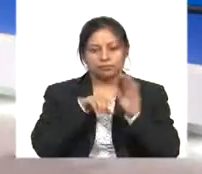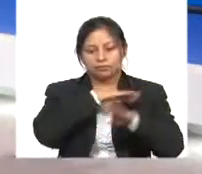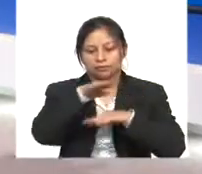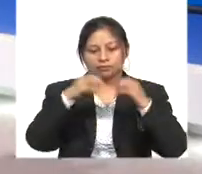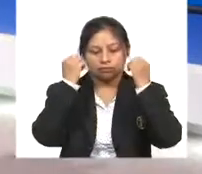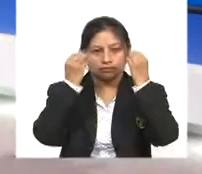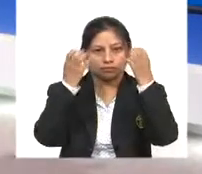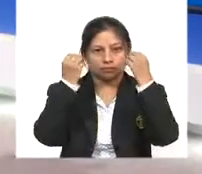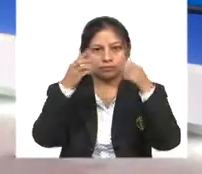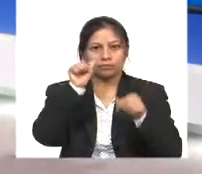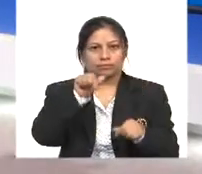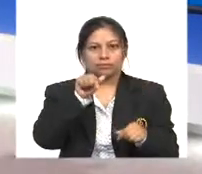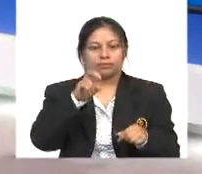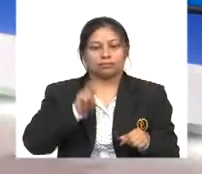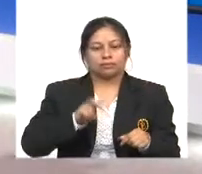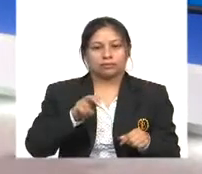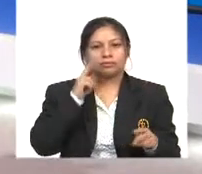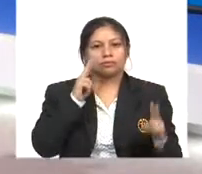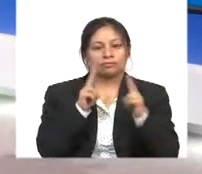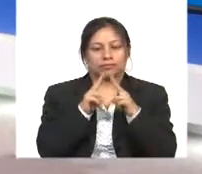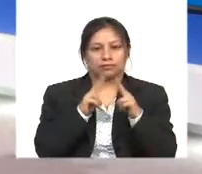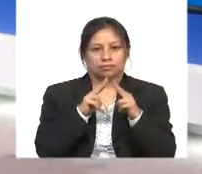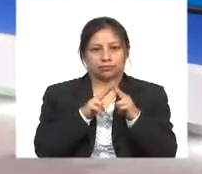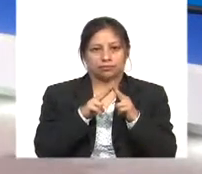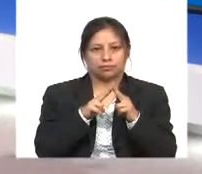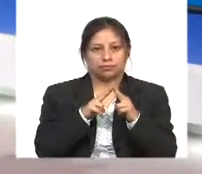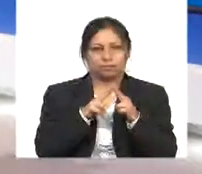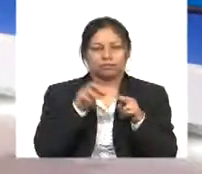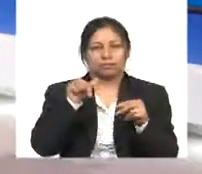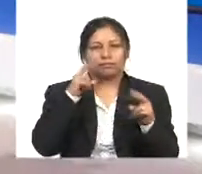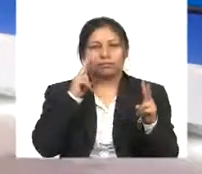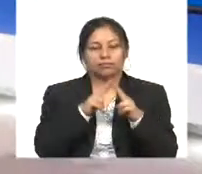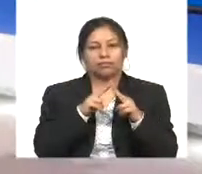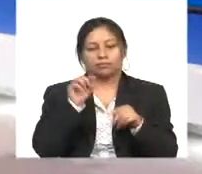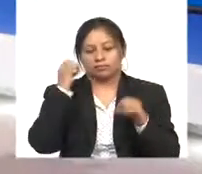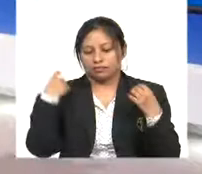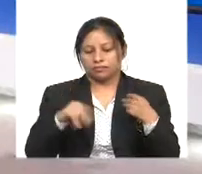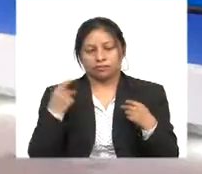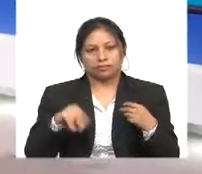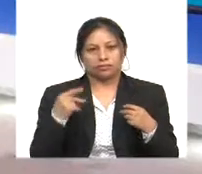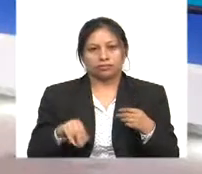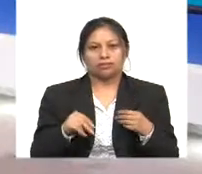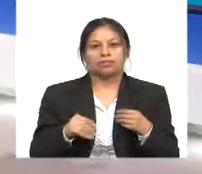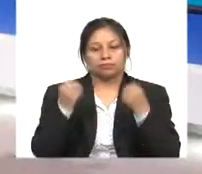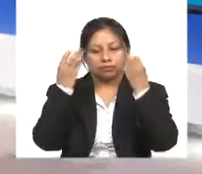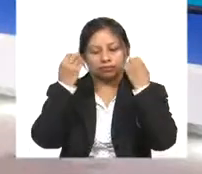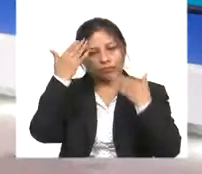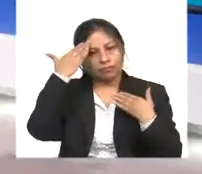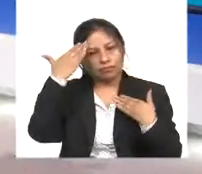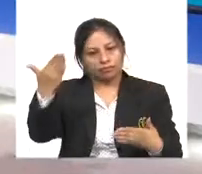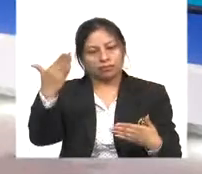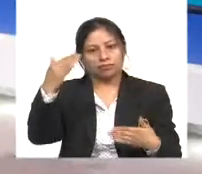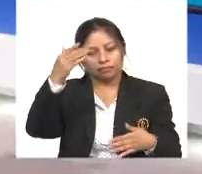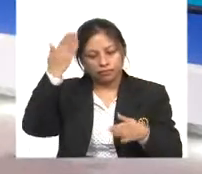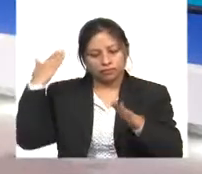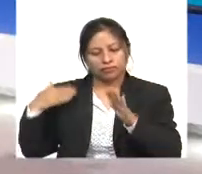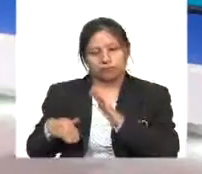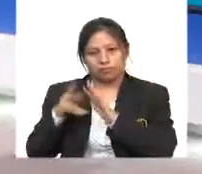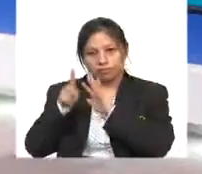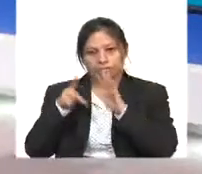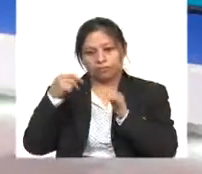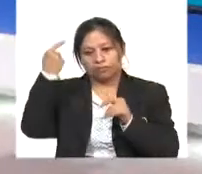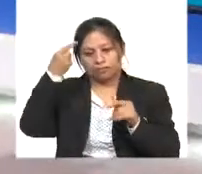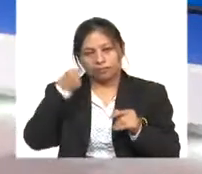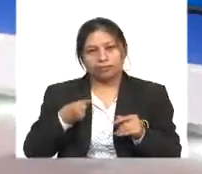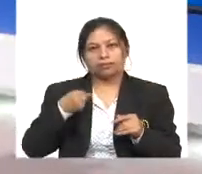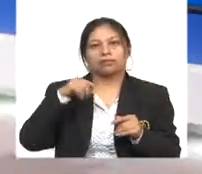Toda la información que usted necesita en este momento conocer. Vamos directamente con las noticias. Les saludamos a nuestros compañeros detrás de cámara, en